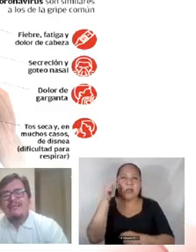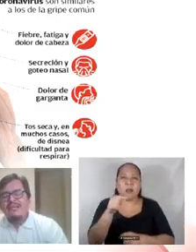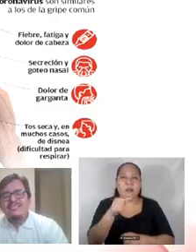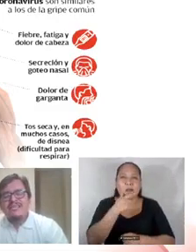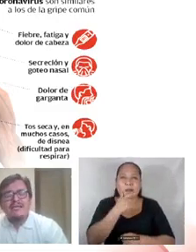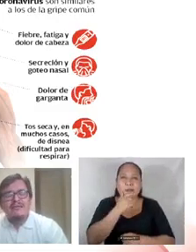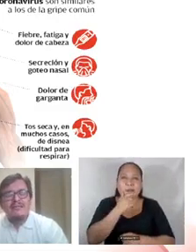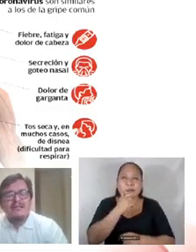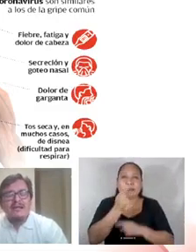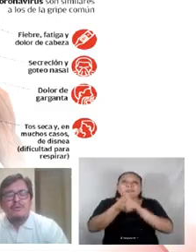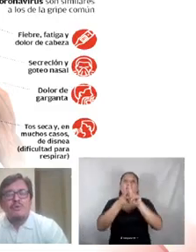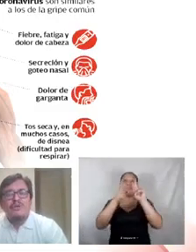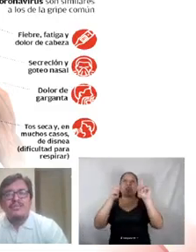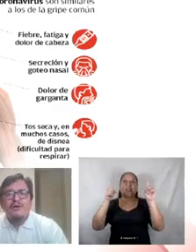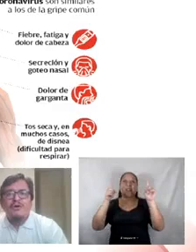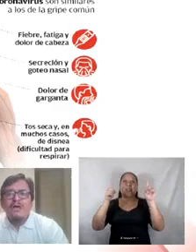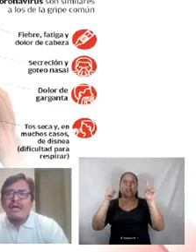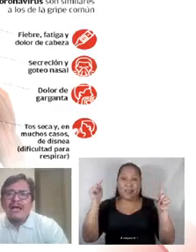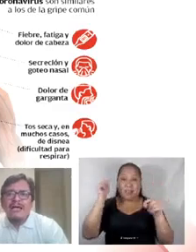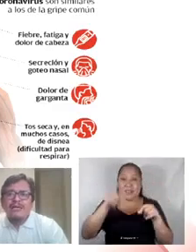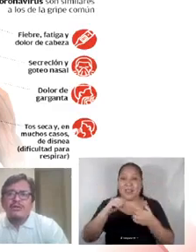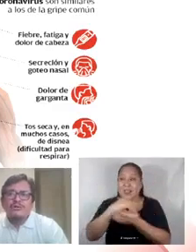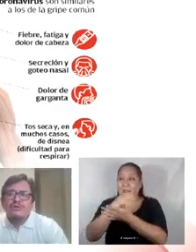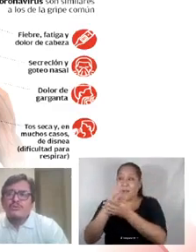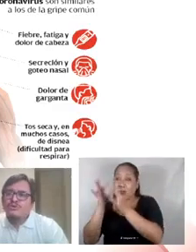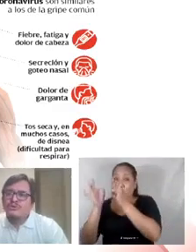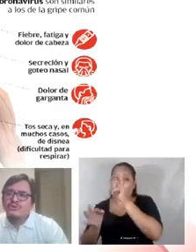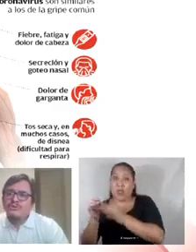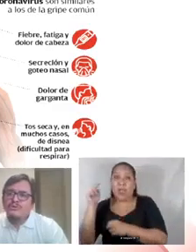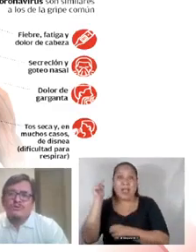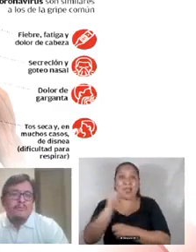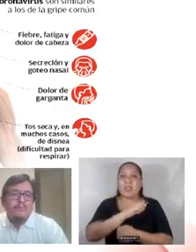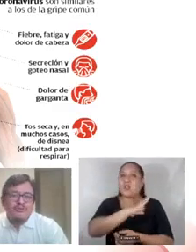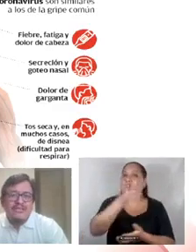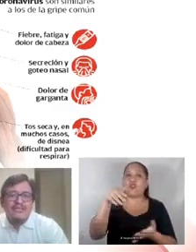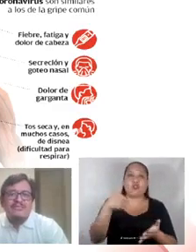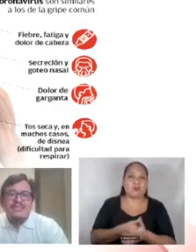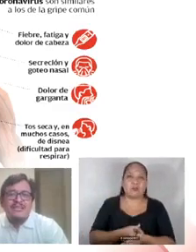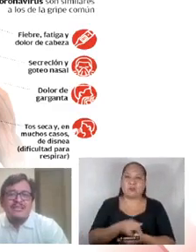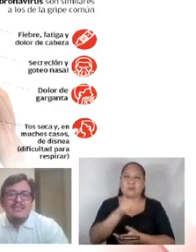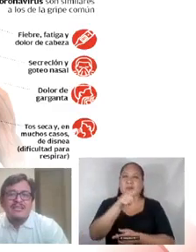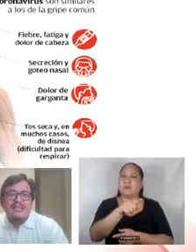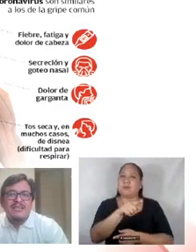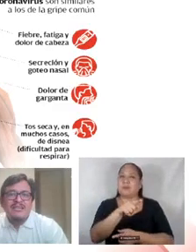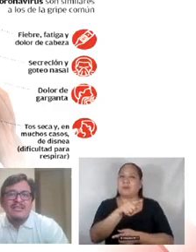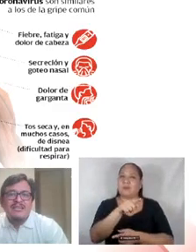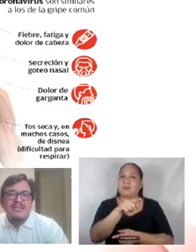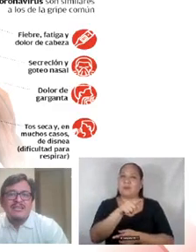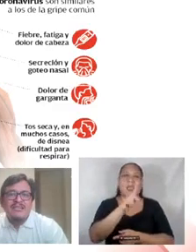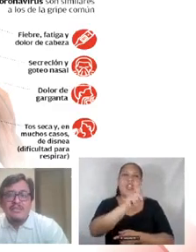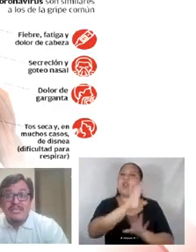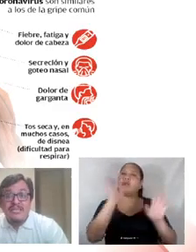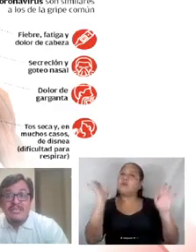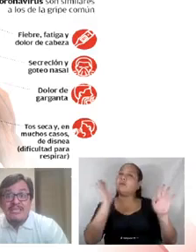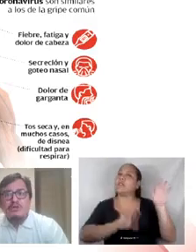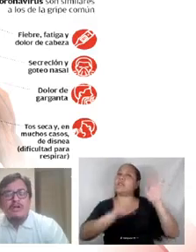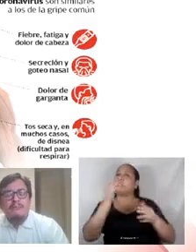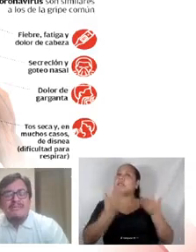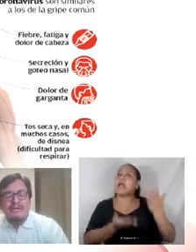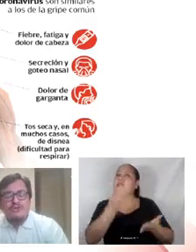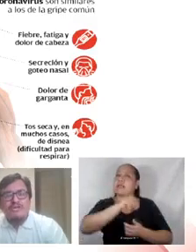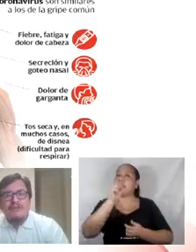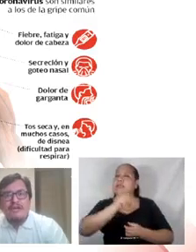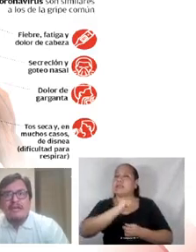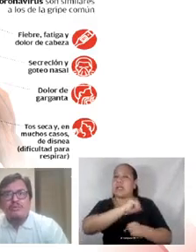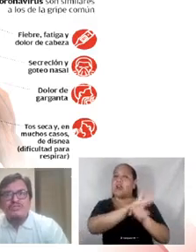a diferencia del campo jurídico, aquí todos somos sospechosos antes de demostrar la